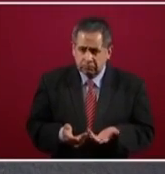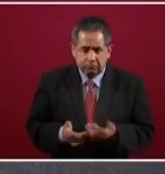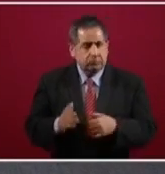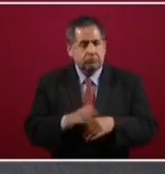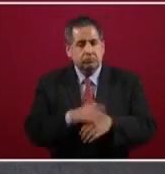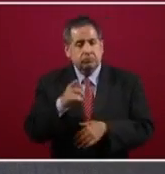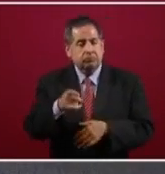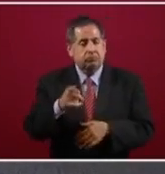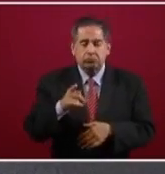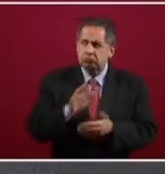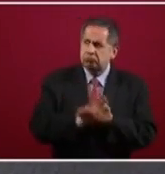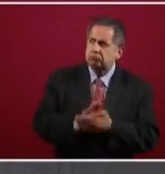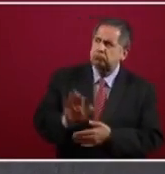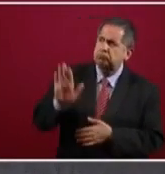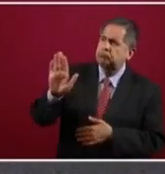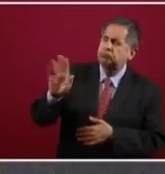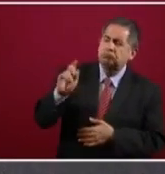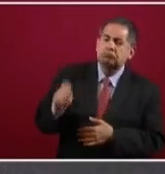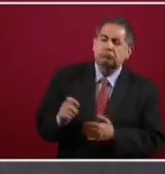porque demostró